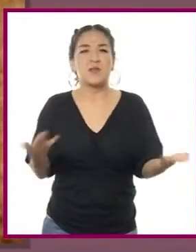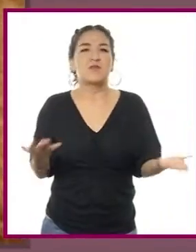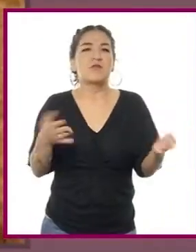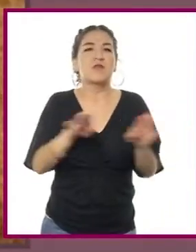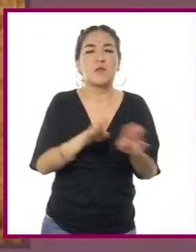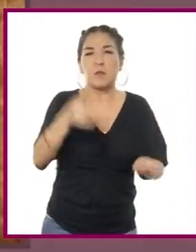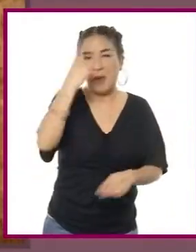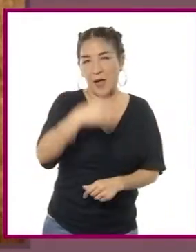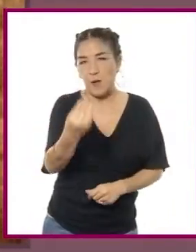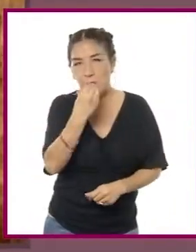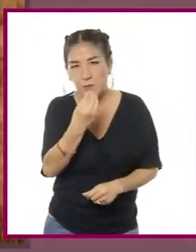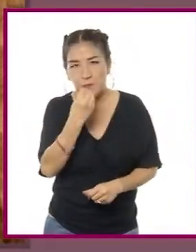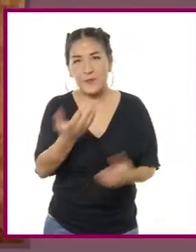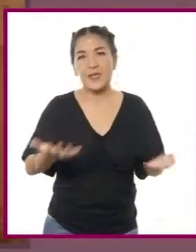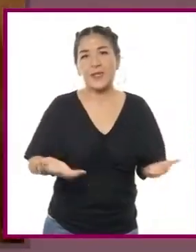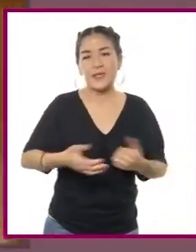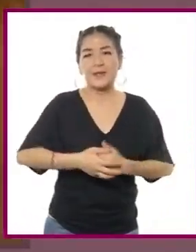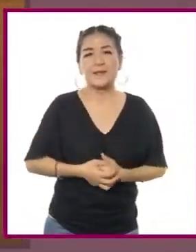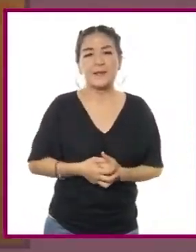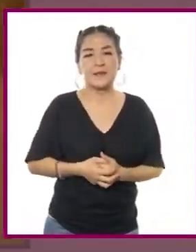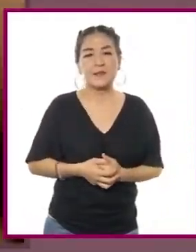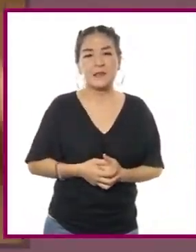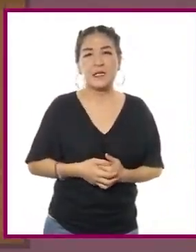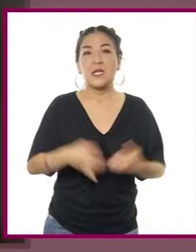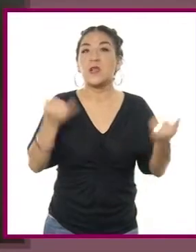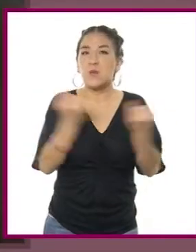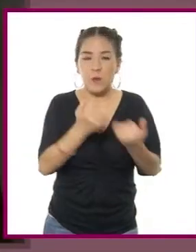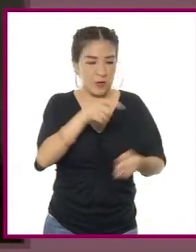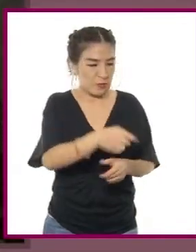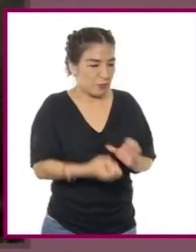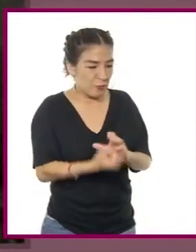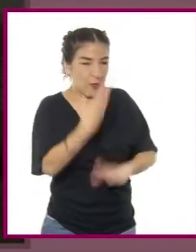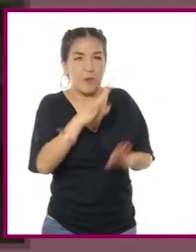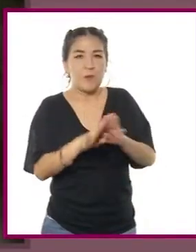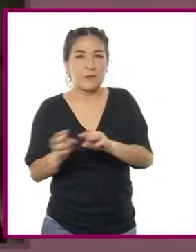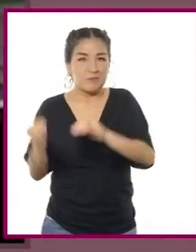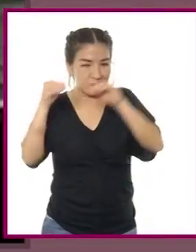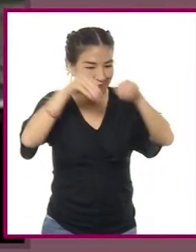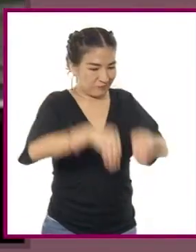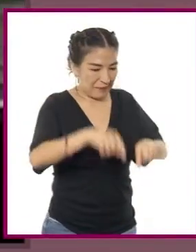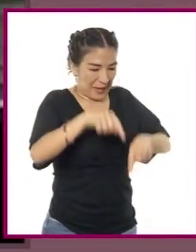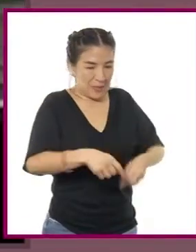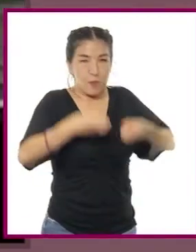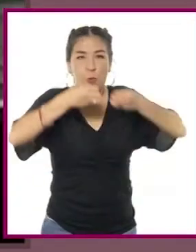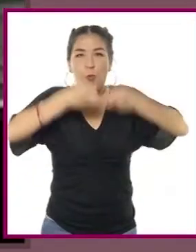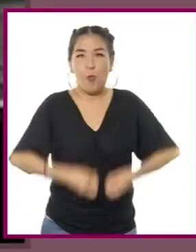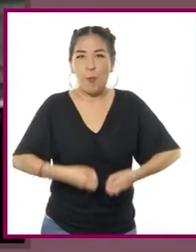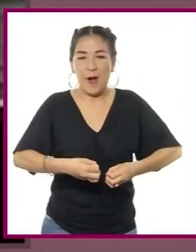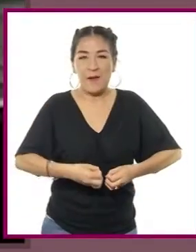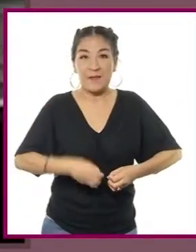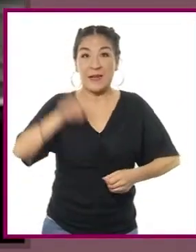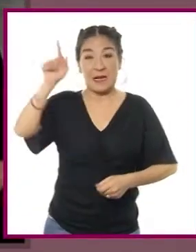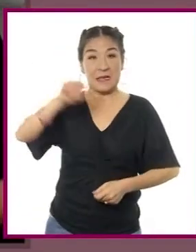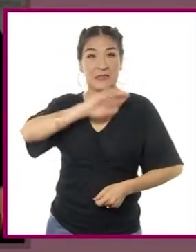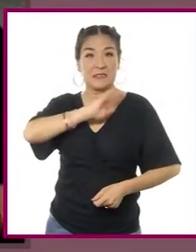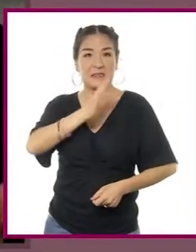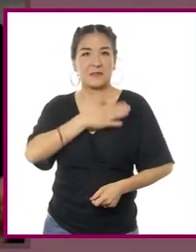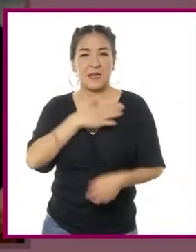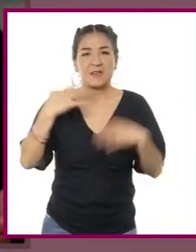de alimento, vinieron como nuevos ocupantes del suelo. Y los españoles traen muchos